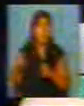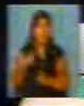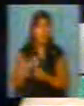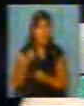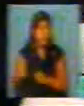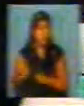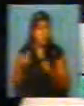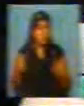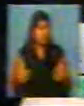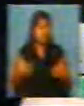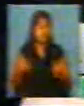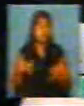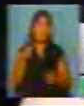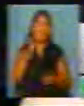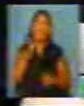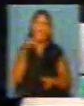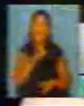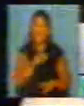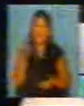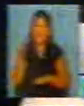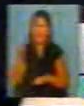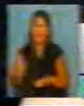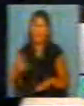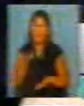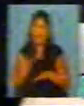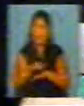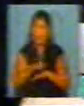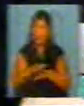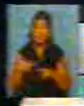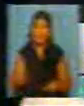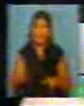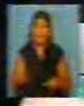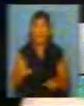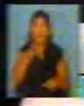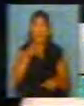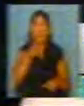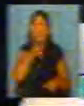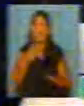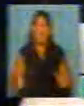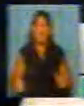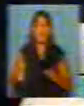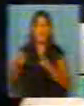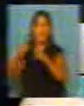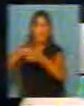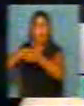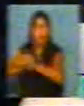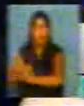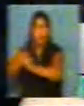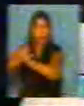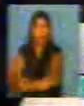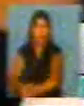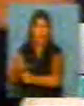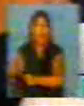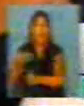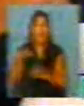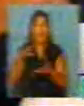es directamente liquidar el ingenio. Están jugando el juego de los grupos que quieren comprar